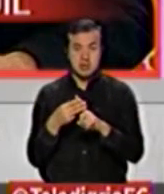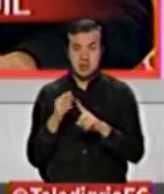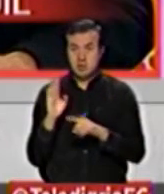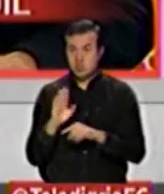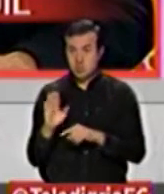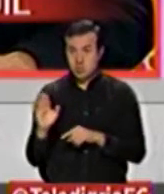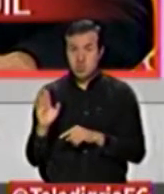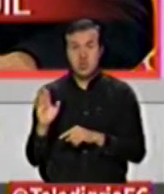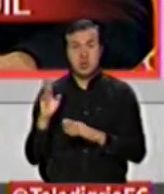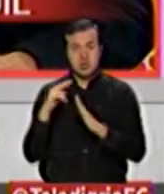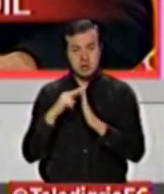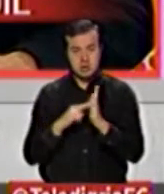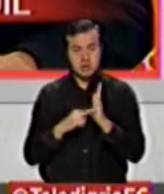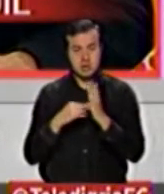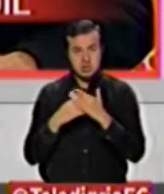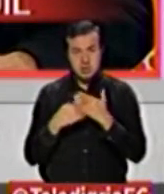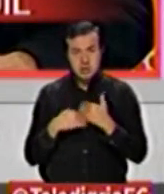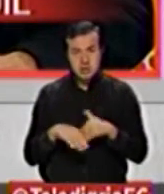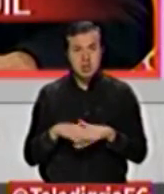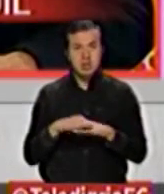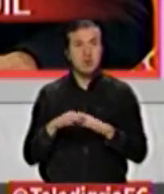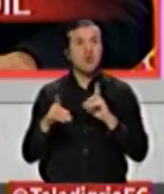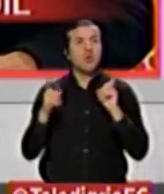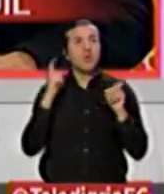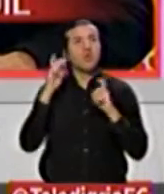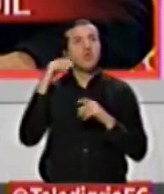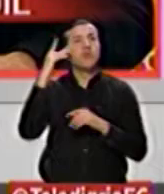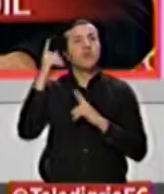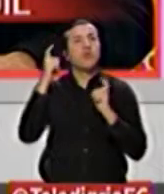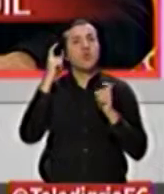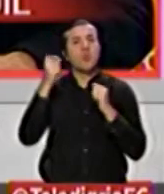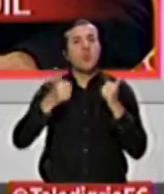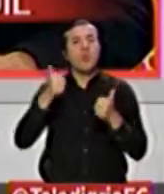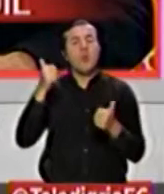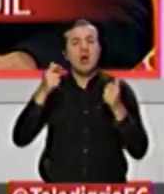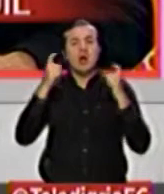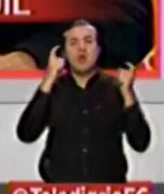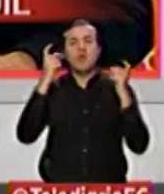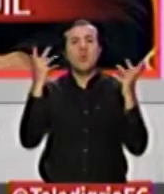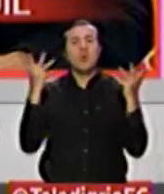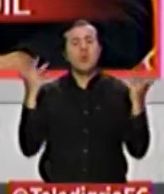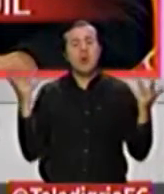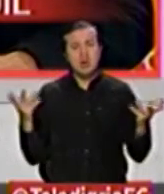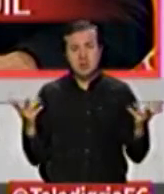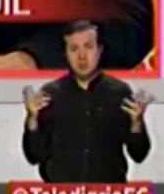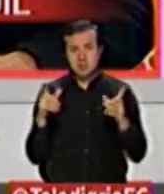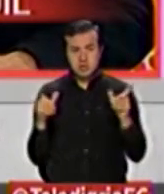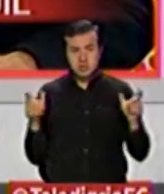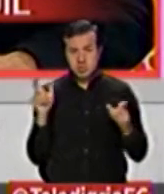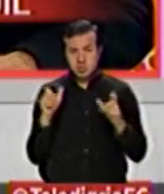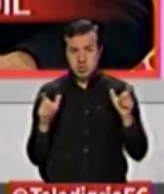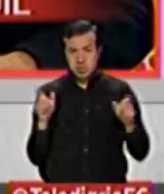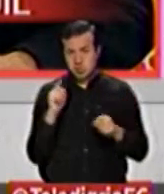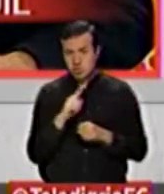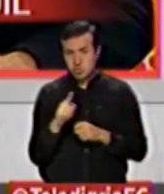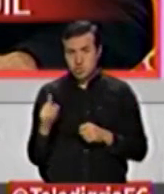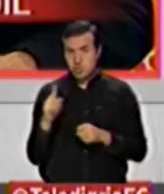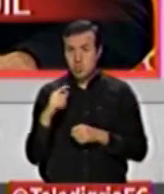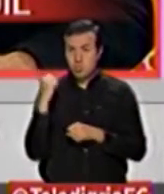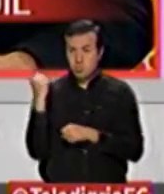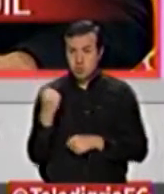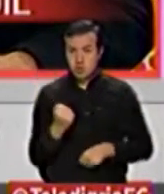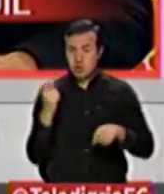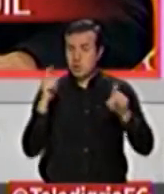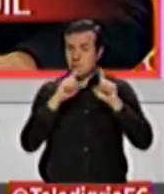sido registradas. ¿Qué controles posteriores, a qué controles deben atender los accionistas o fundadores de